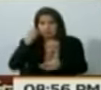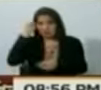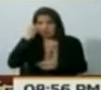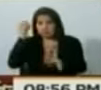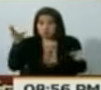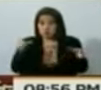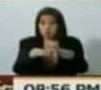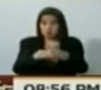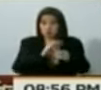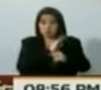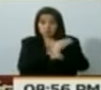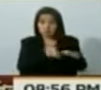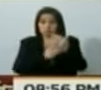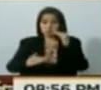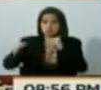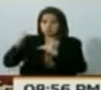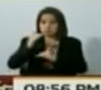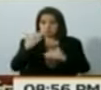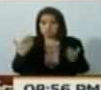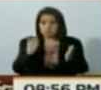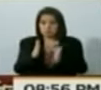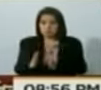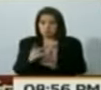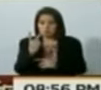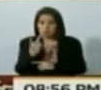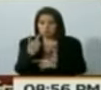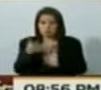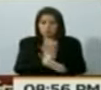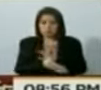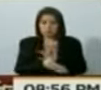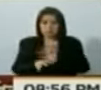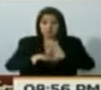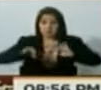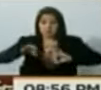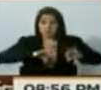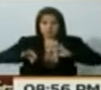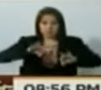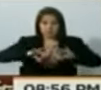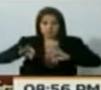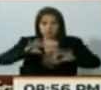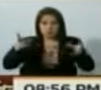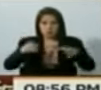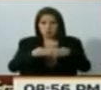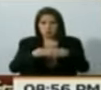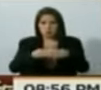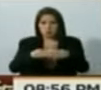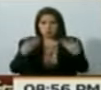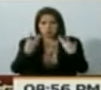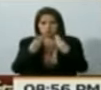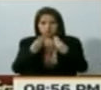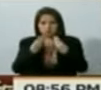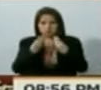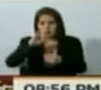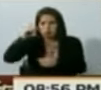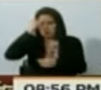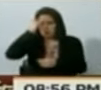poder. Fase 2. Se encuentra en etapa preparatoria con reuniones entre Julio Borges y comandos